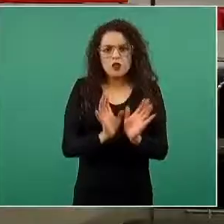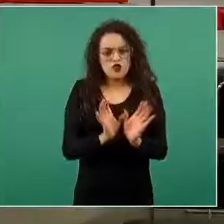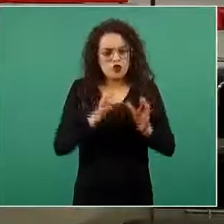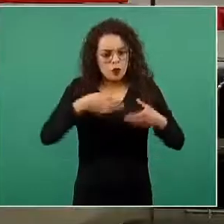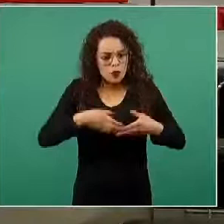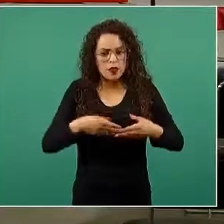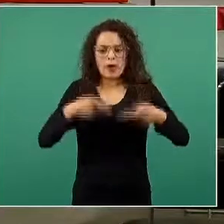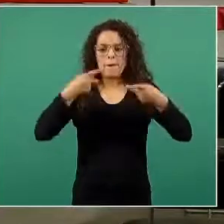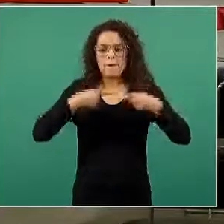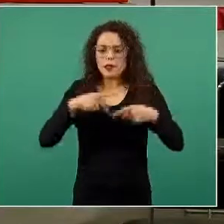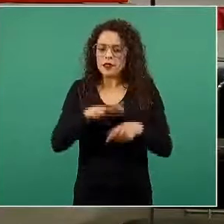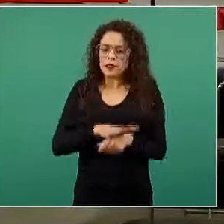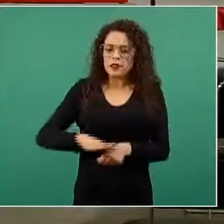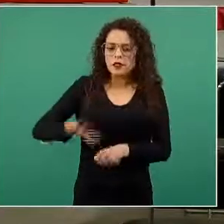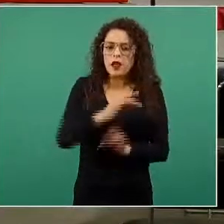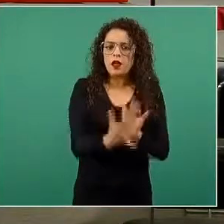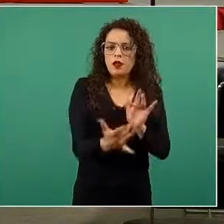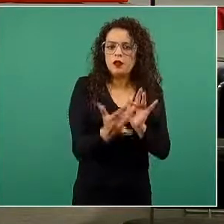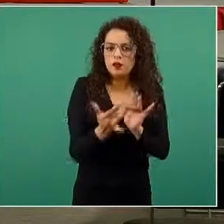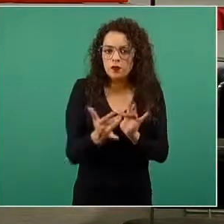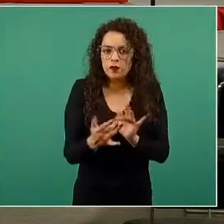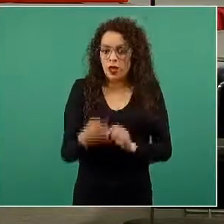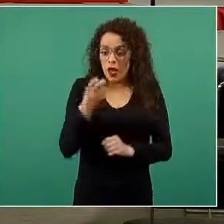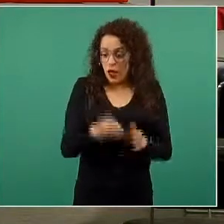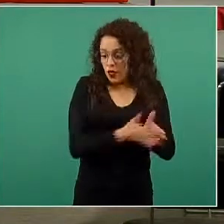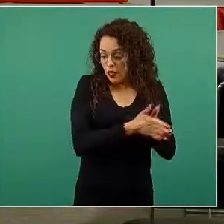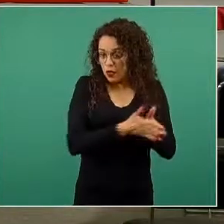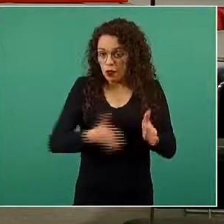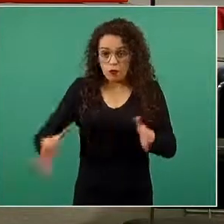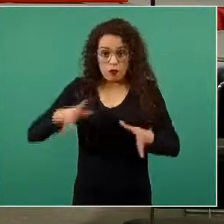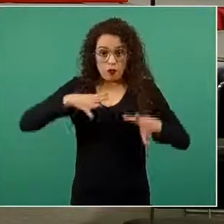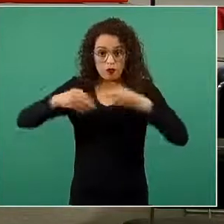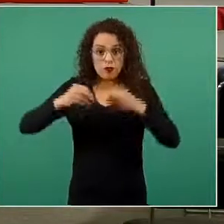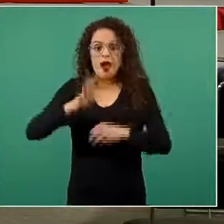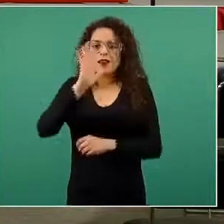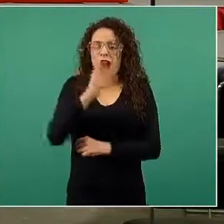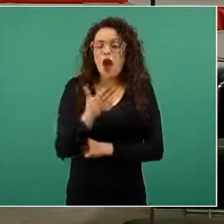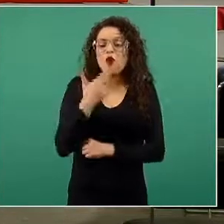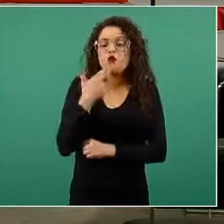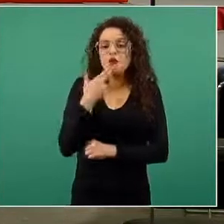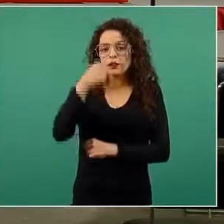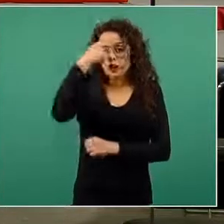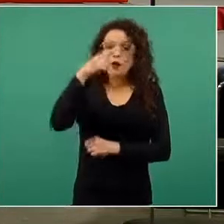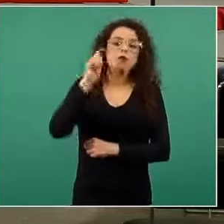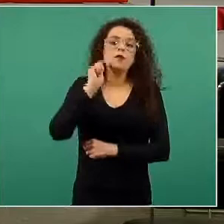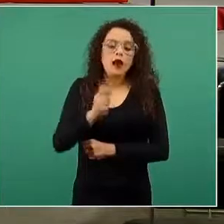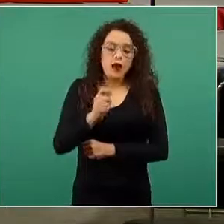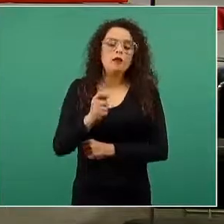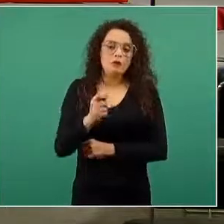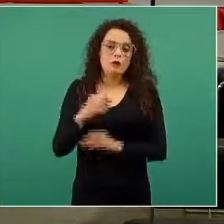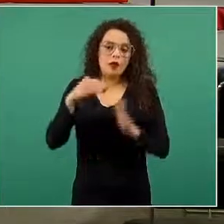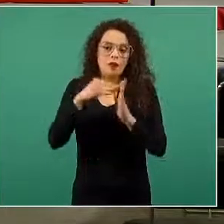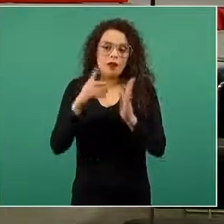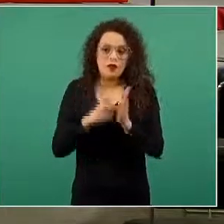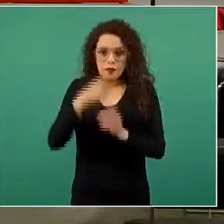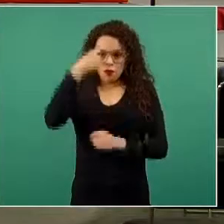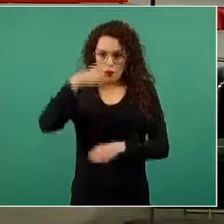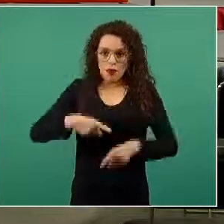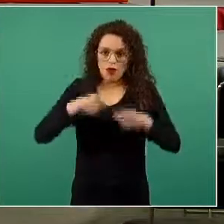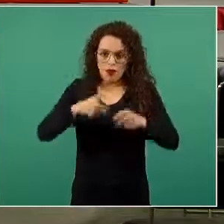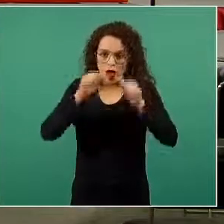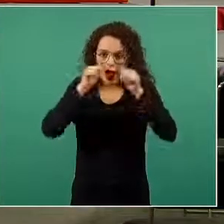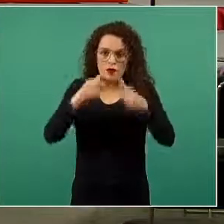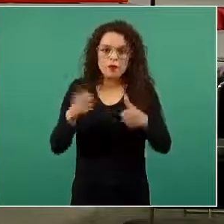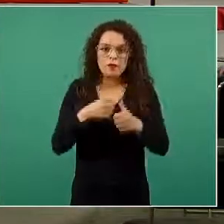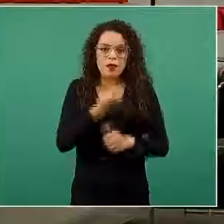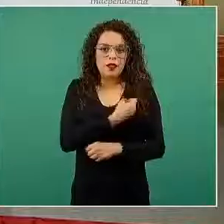eso a lo largo de la epidemia lo hemos usado también como un modelo de atención primaria de la salud para enfrentar la pandemia